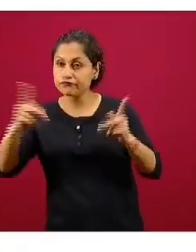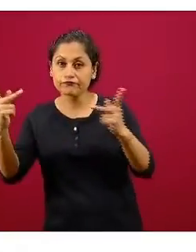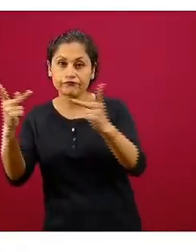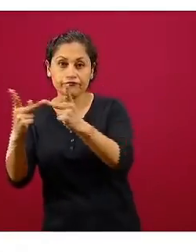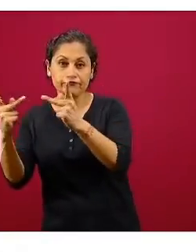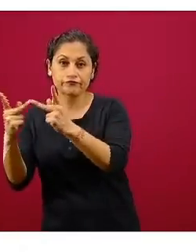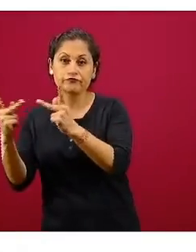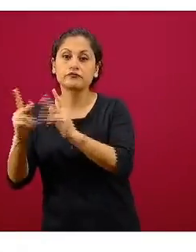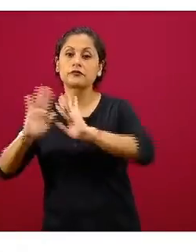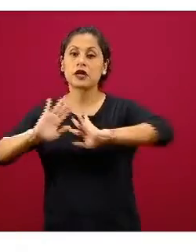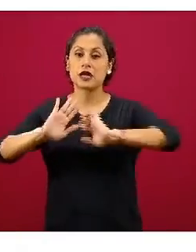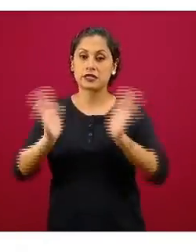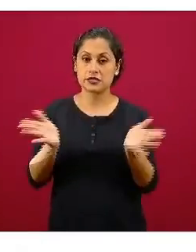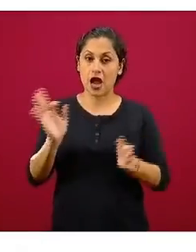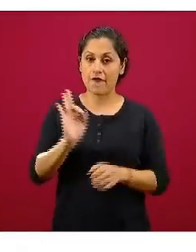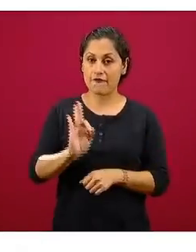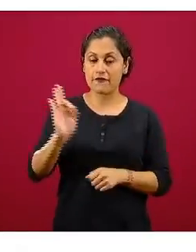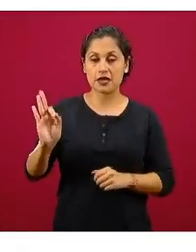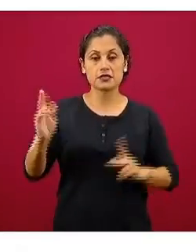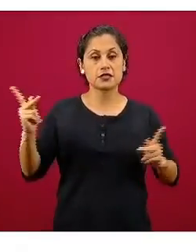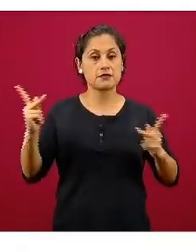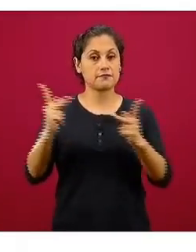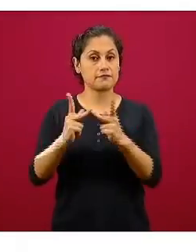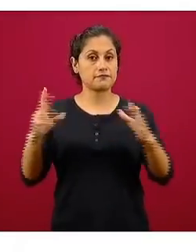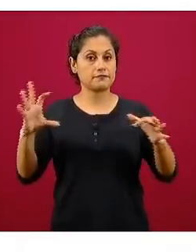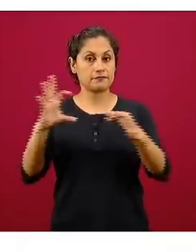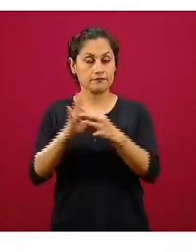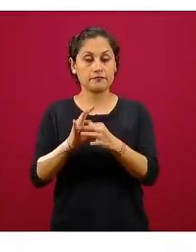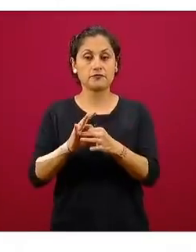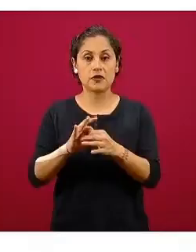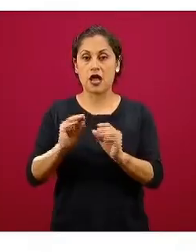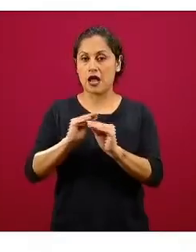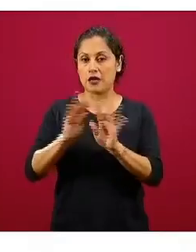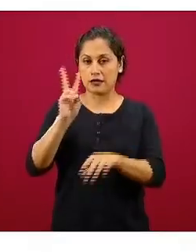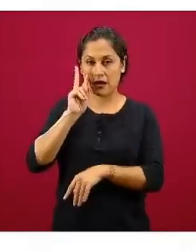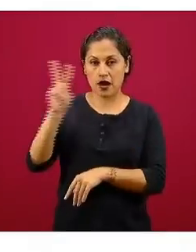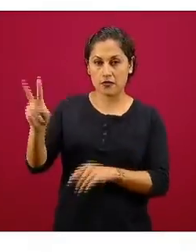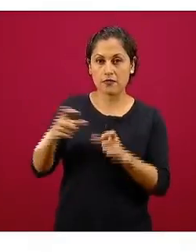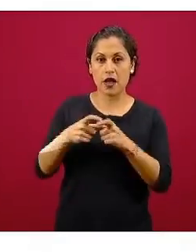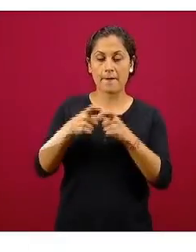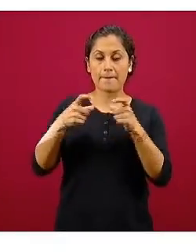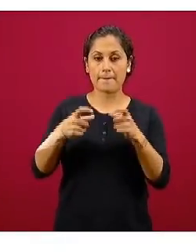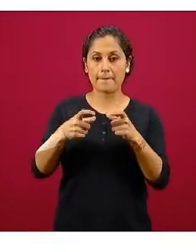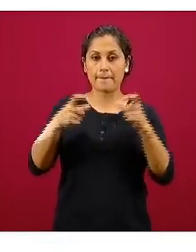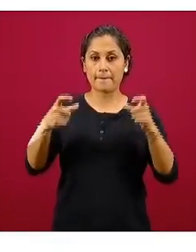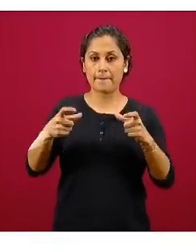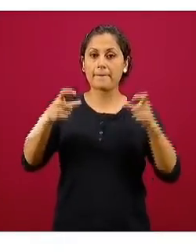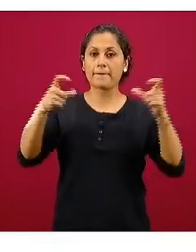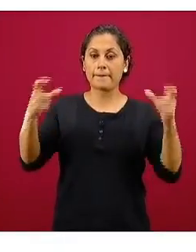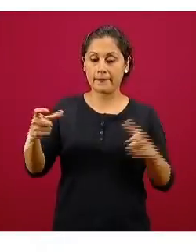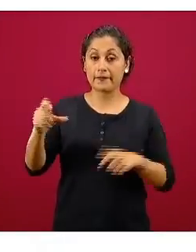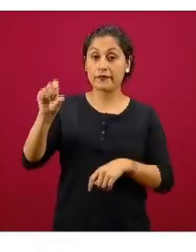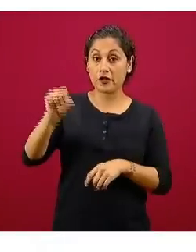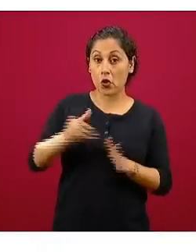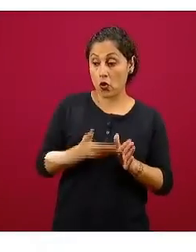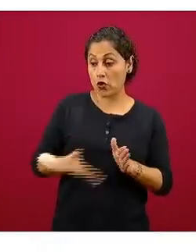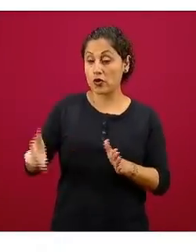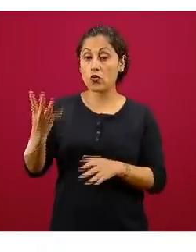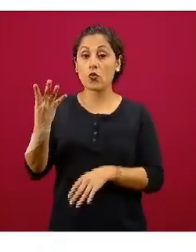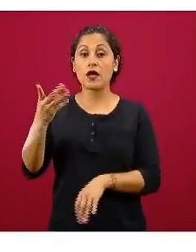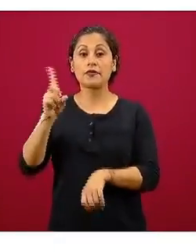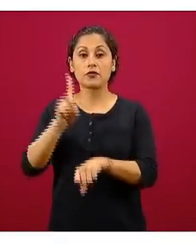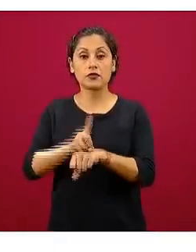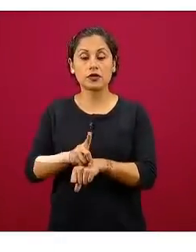esa etapa, claramente está en fase de ascenso, todavía faltan a partir de la fecha de hoy 4 días para lo que